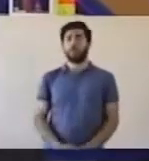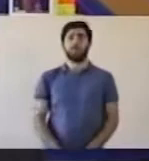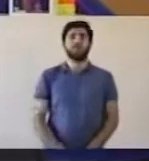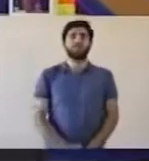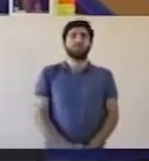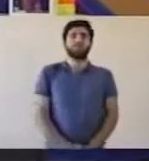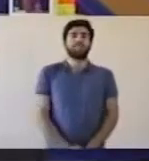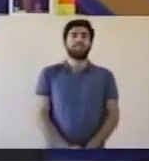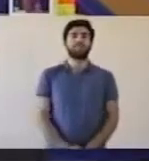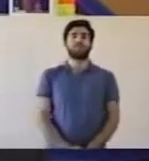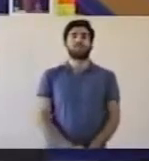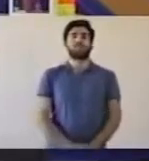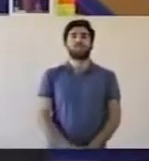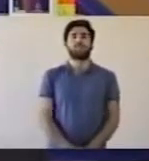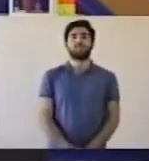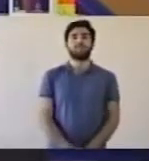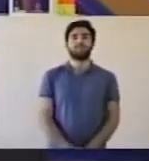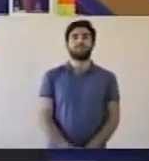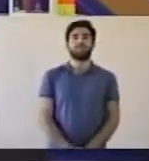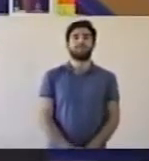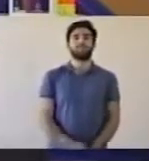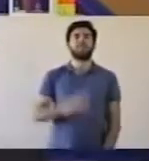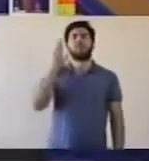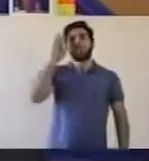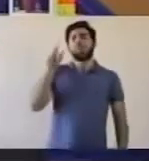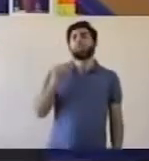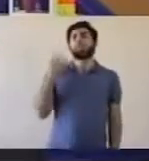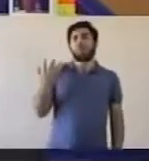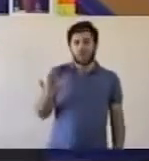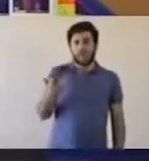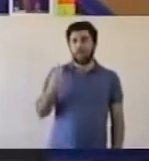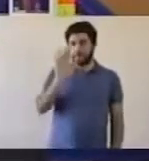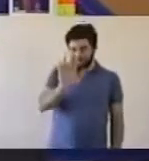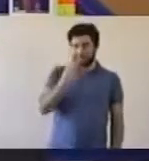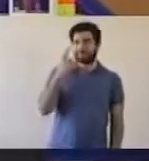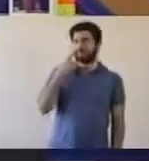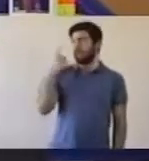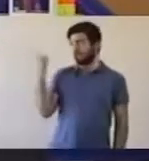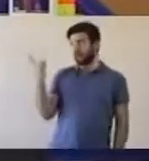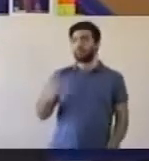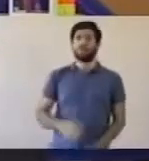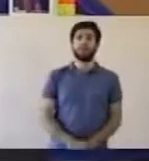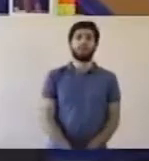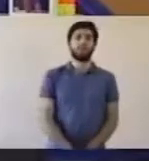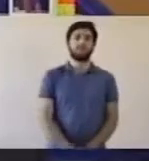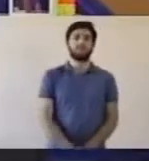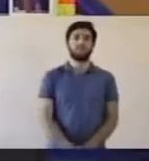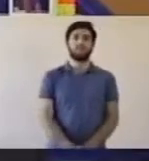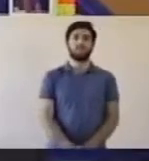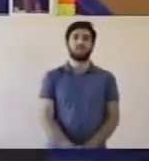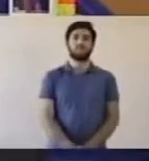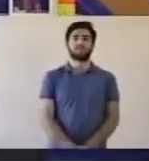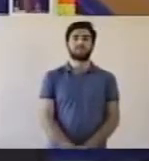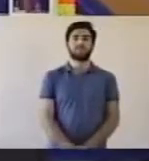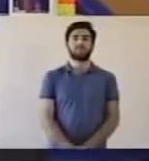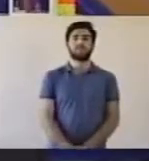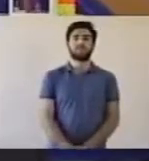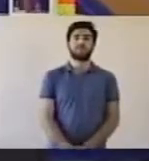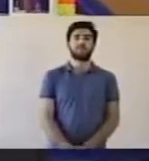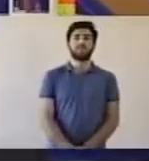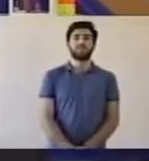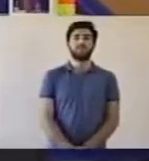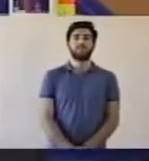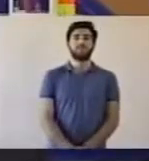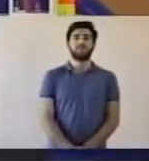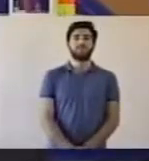las divisiones. ¿Por qué? Ya van a ver por qué vamos a hacer este ejercicio de esta manera. Vamos a ver,